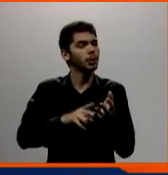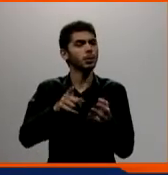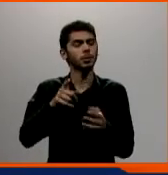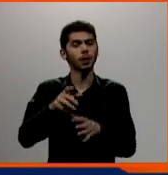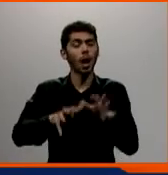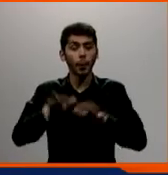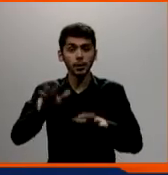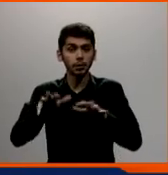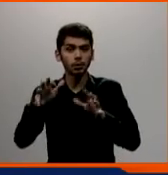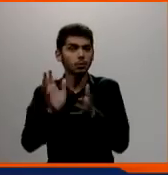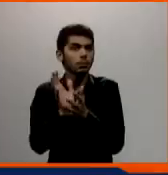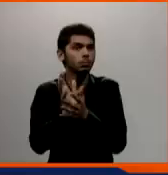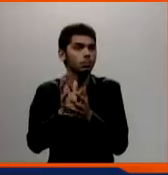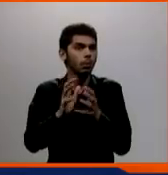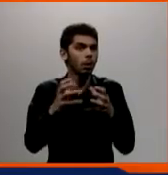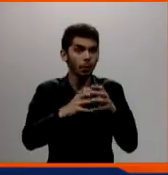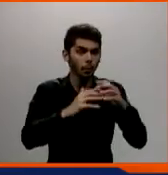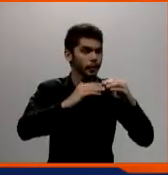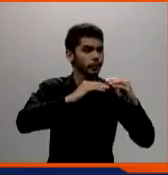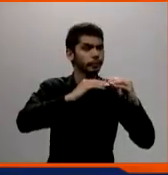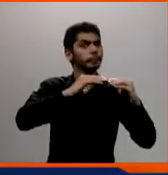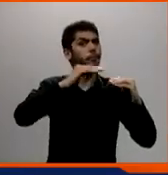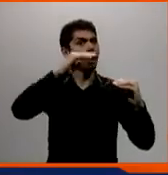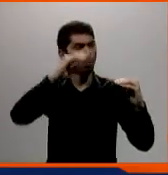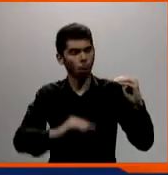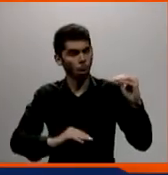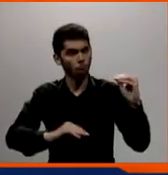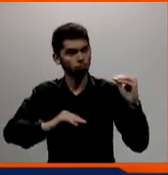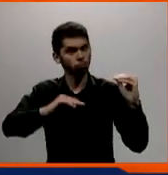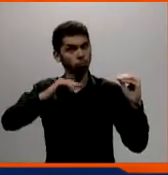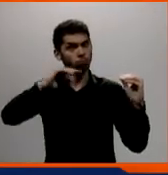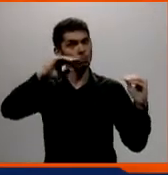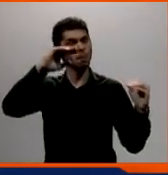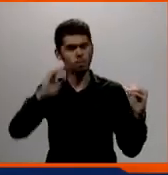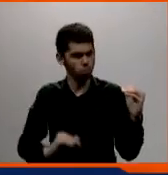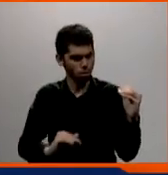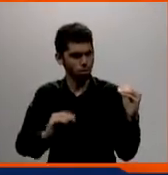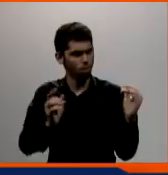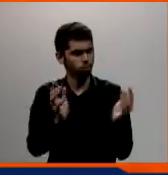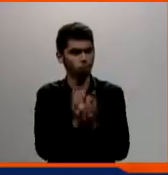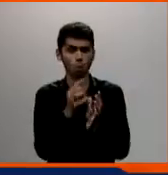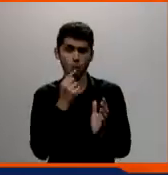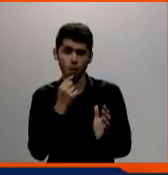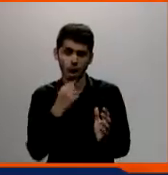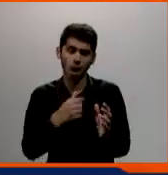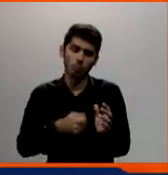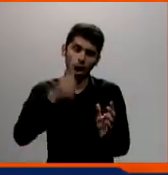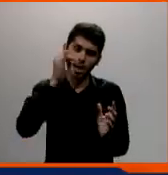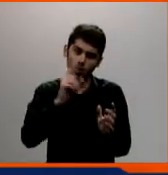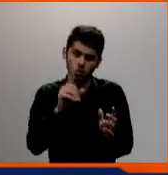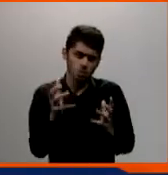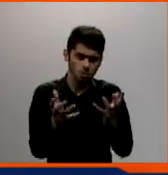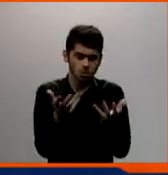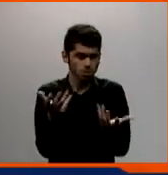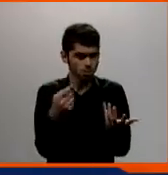momentos siempre los altibajos que han tenido durante el torneo lo puso en duda a ver si iba a ser un equipo que iba a estar.